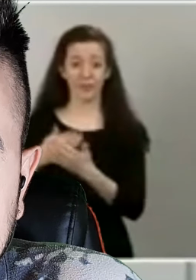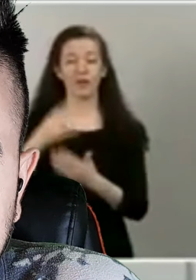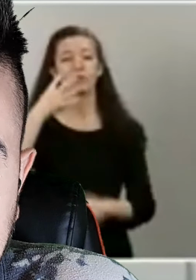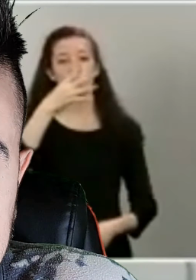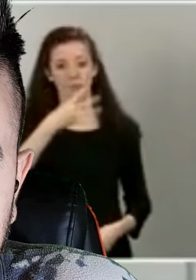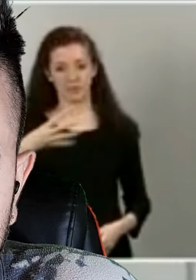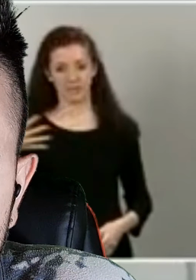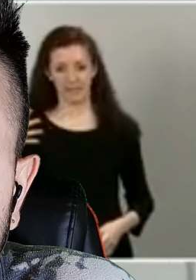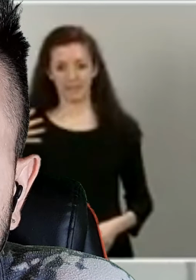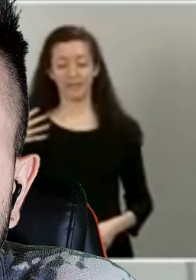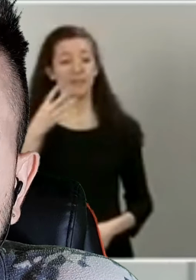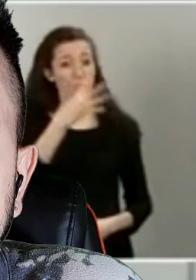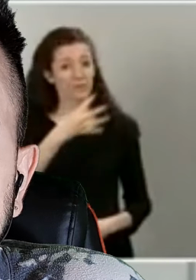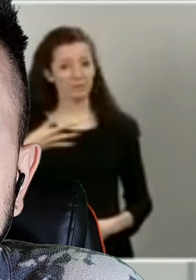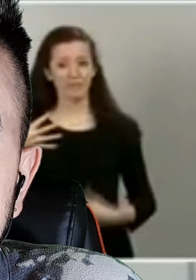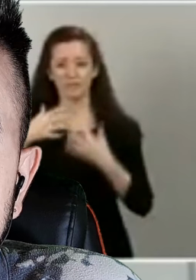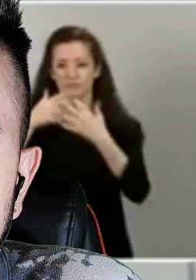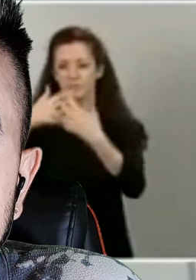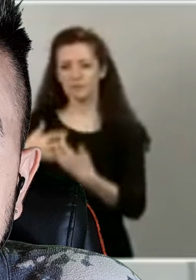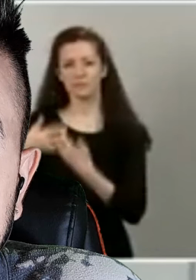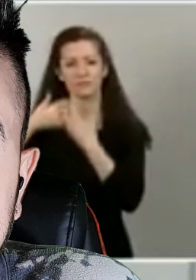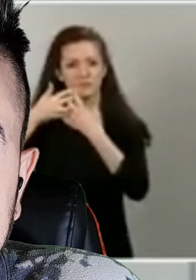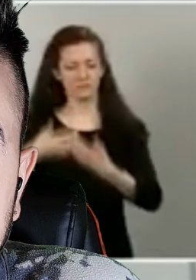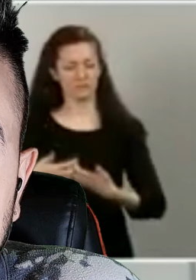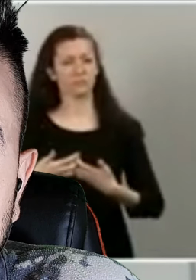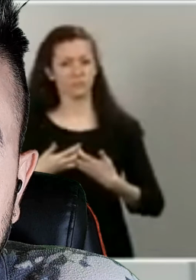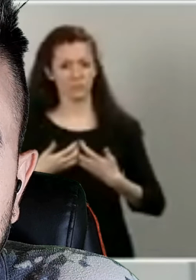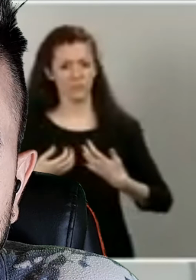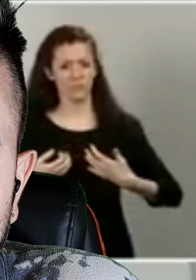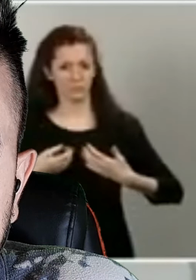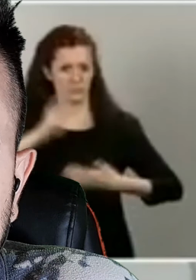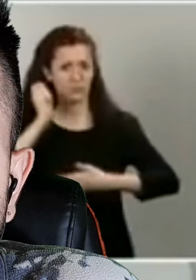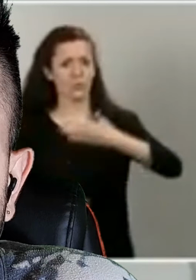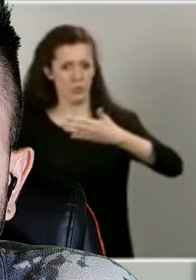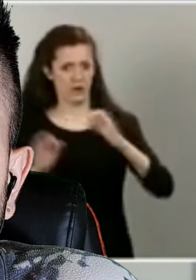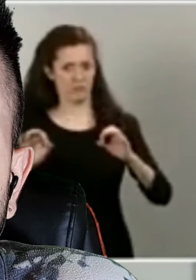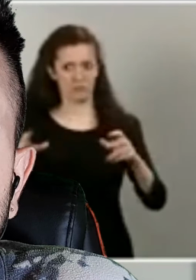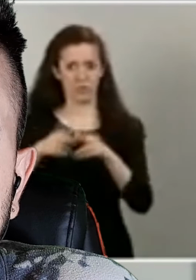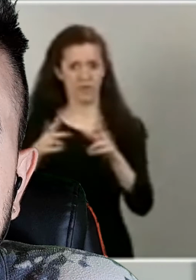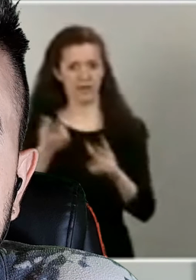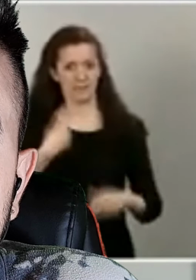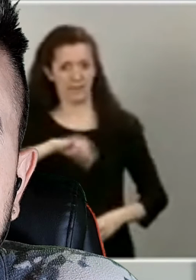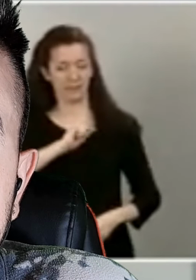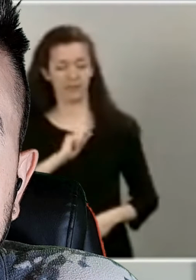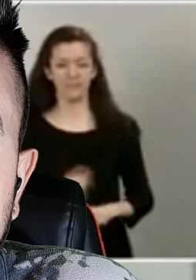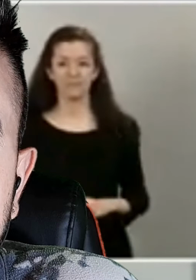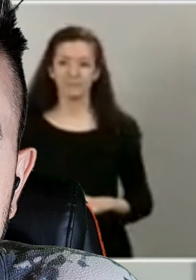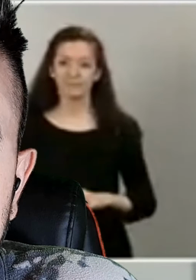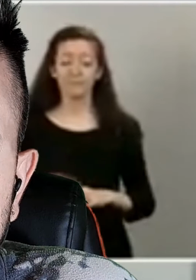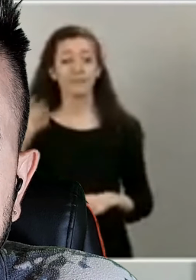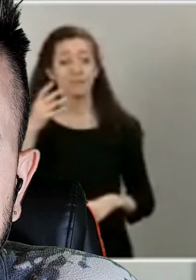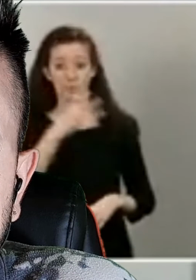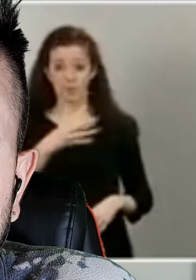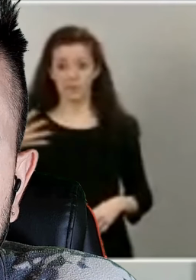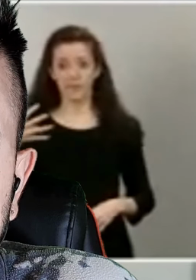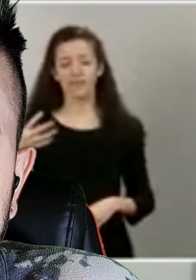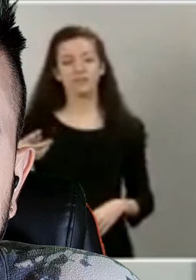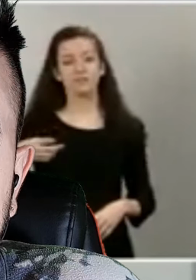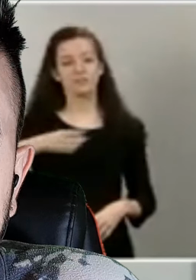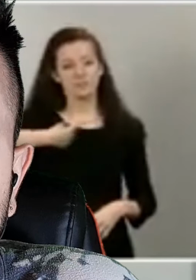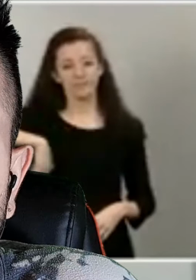esta vale que estamos viviendo saco en el bol que iba a haber una ayuda para